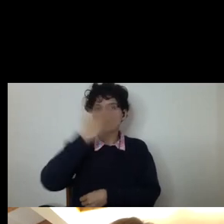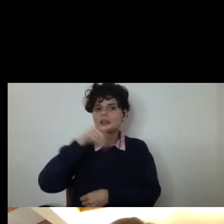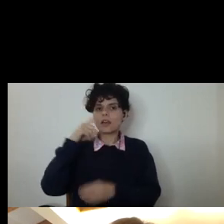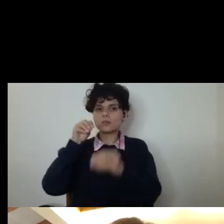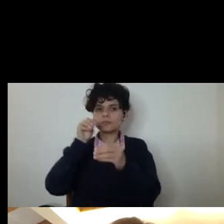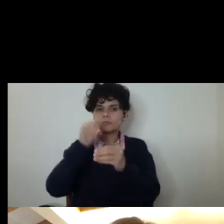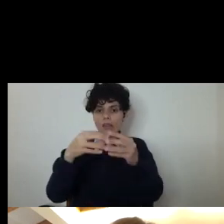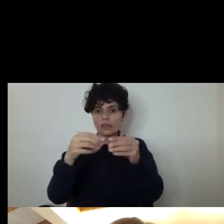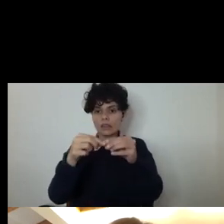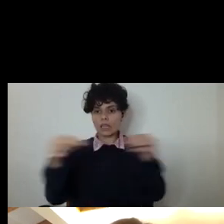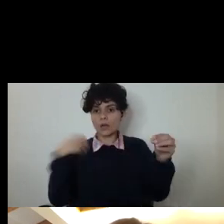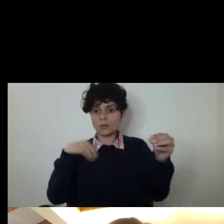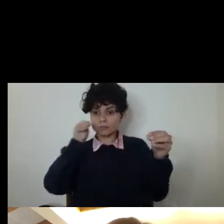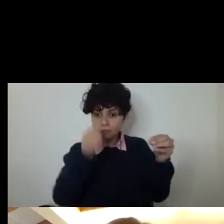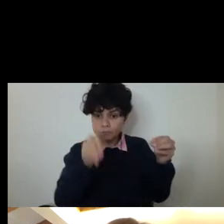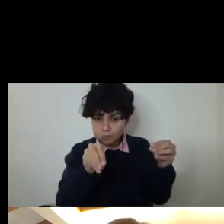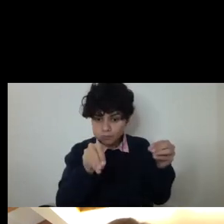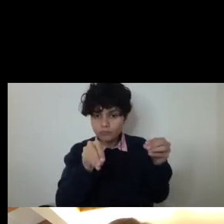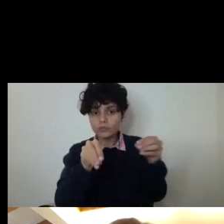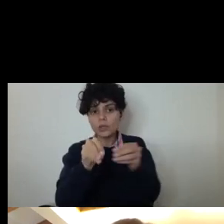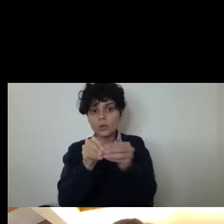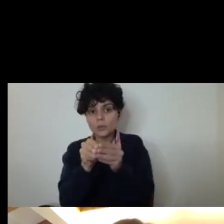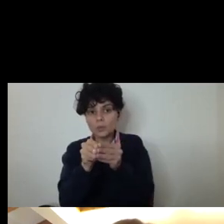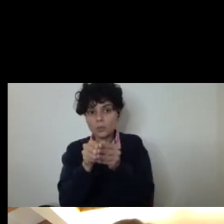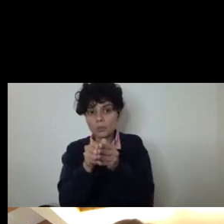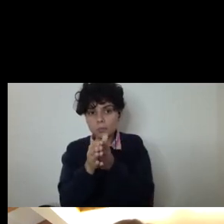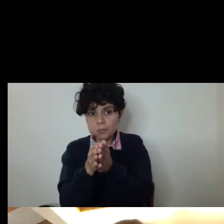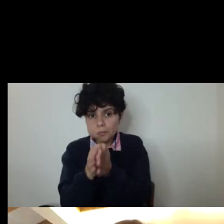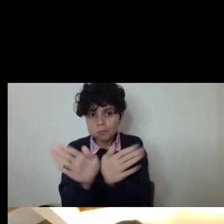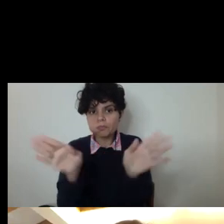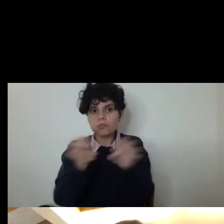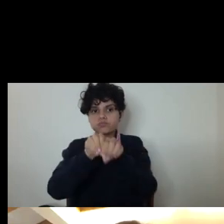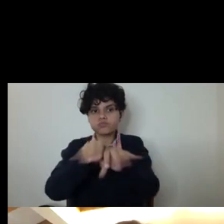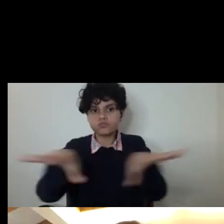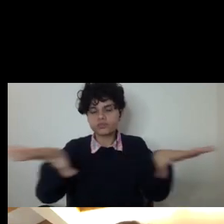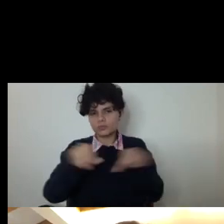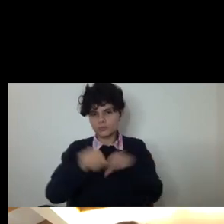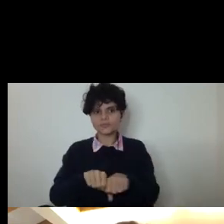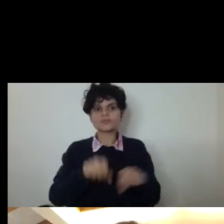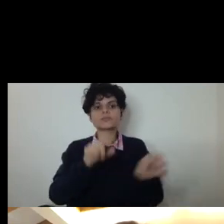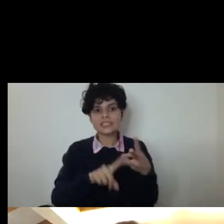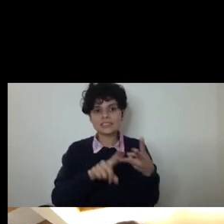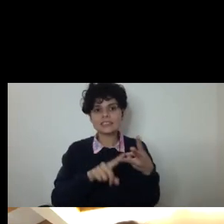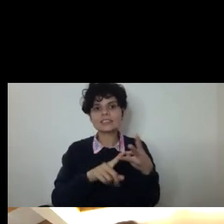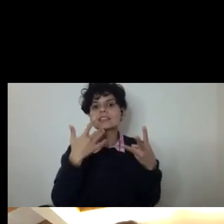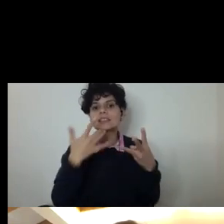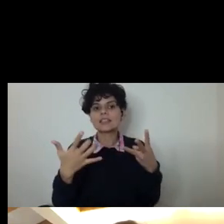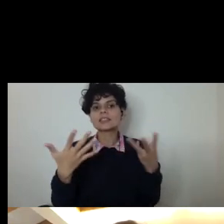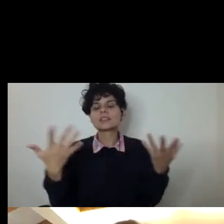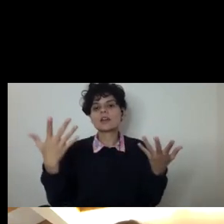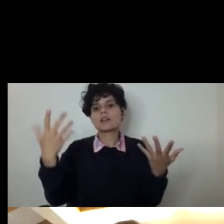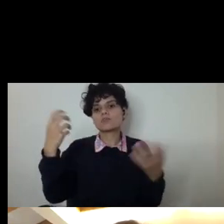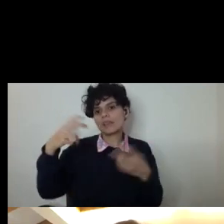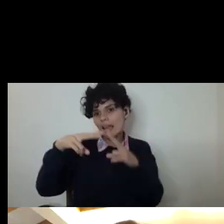el glutamato y en un punto específico desenjaulamos. Y también usar el protocolo de estimulación de campo de alta frecuencia que ya